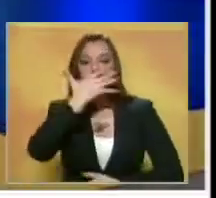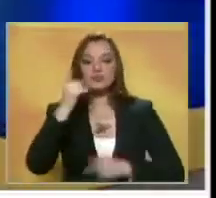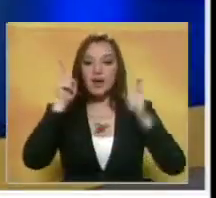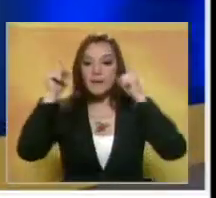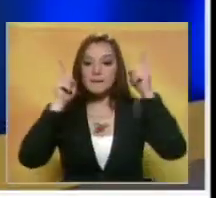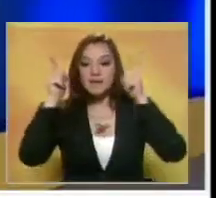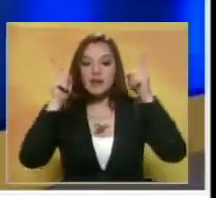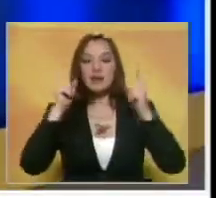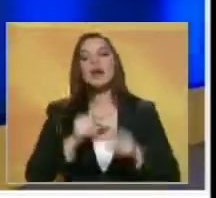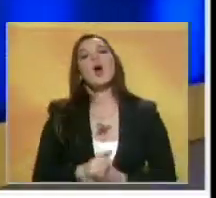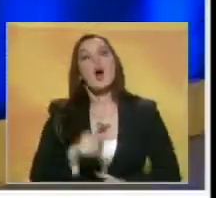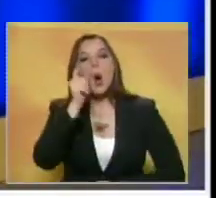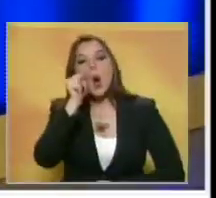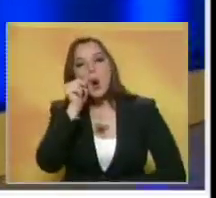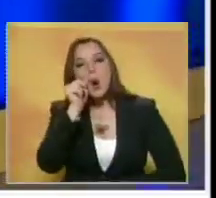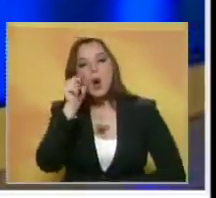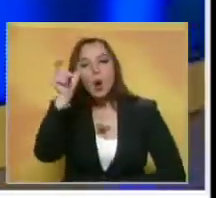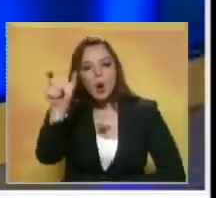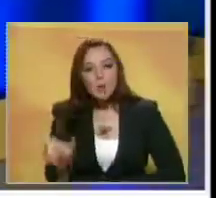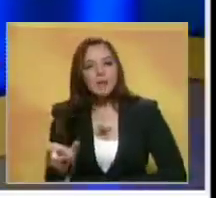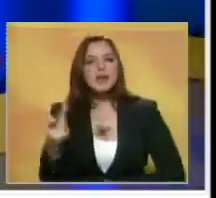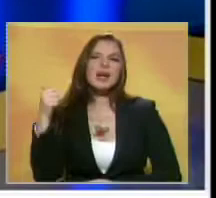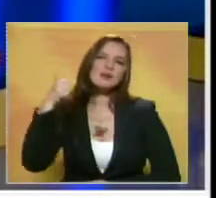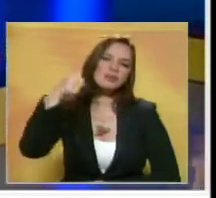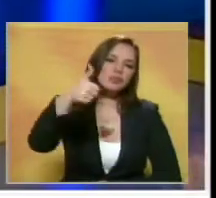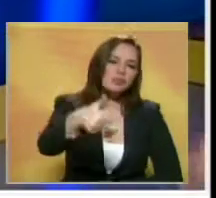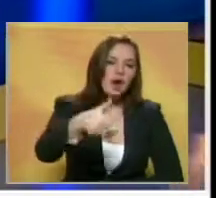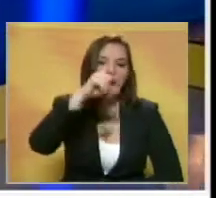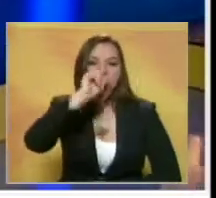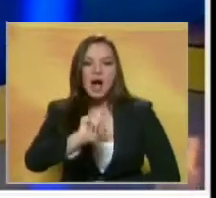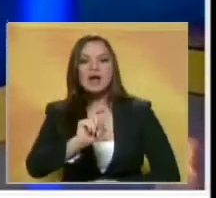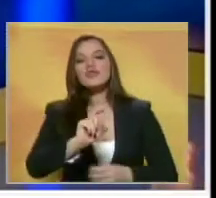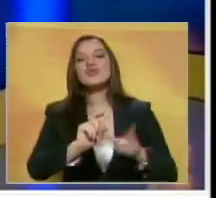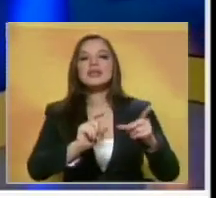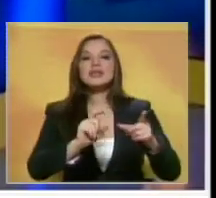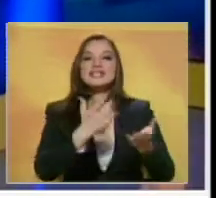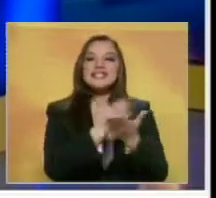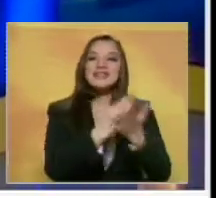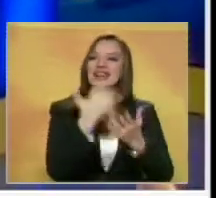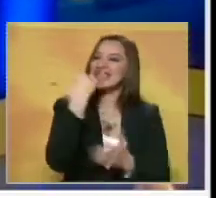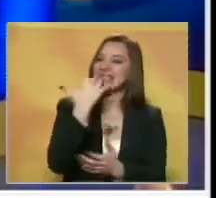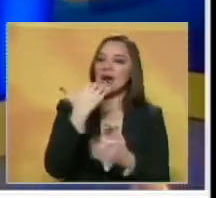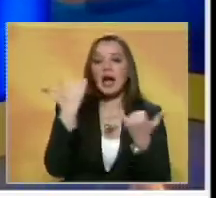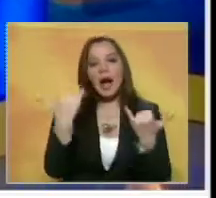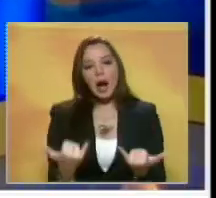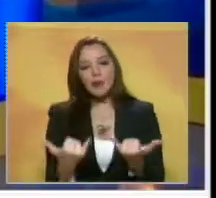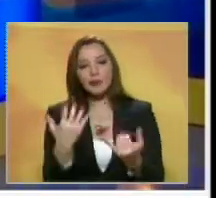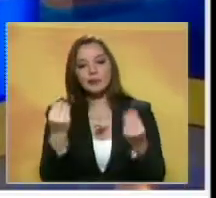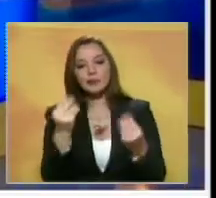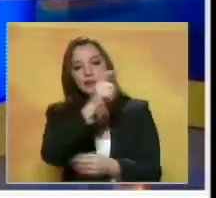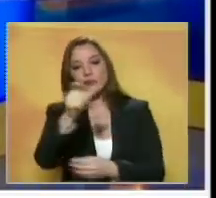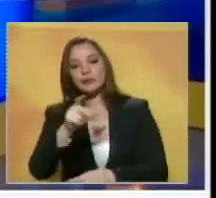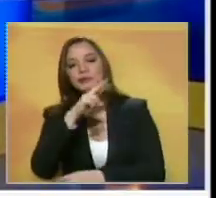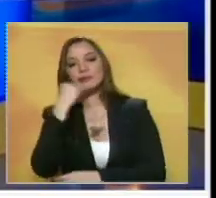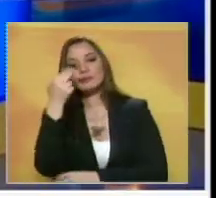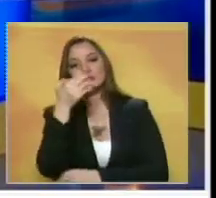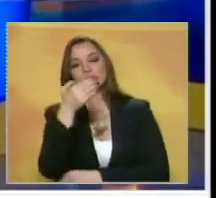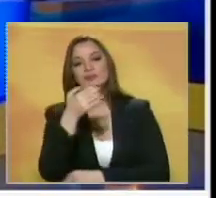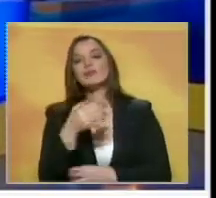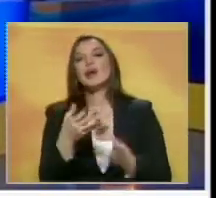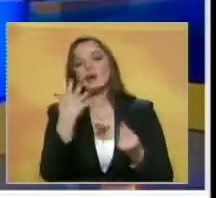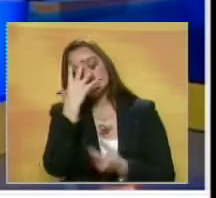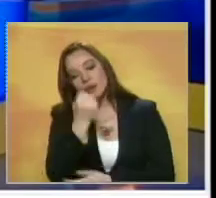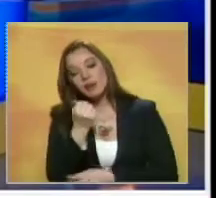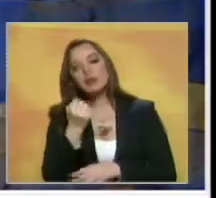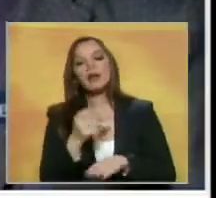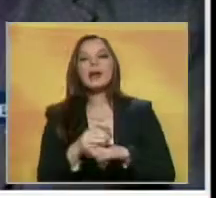que por años ha hecho reír a millones, hoy hace llorar a muchos. Todo parece indicar que el actor Robin Williams perdió la batalla en contra de